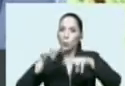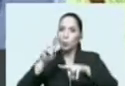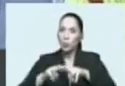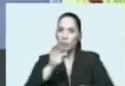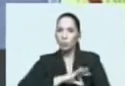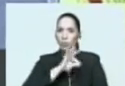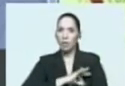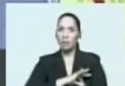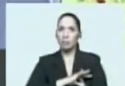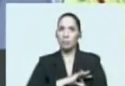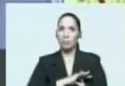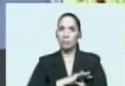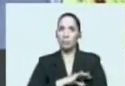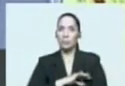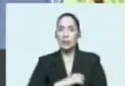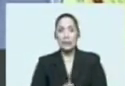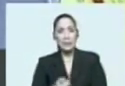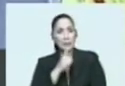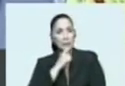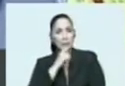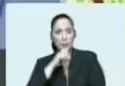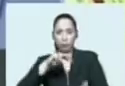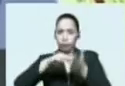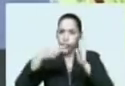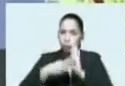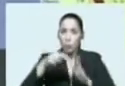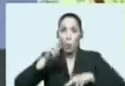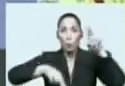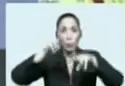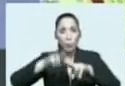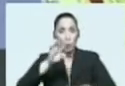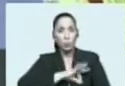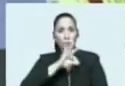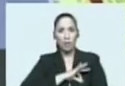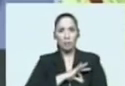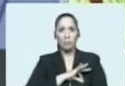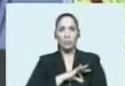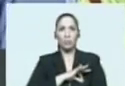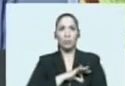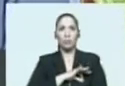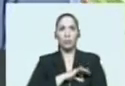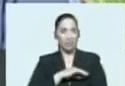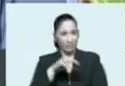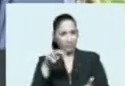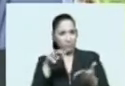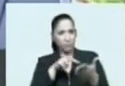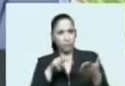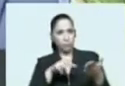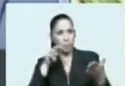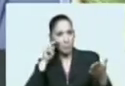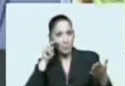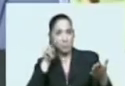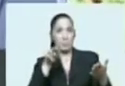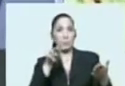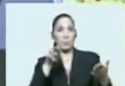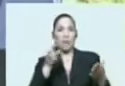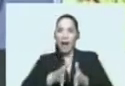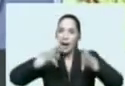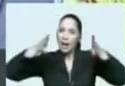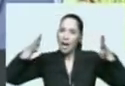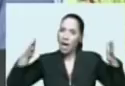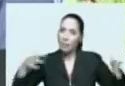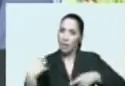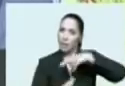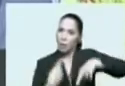lo difícil que significa la construcción del socialismo y si leemos a los grandes revolucionarios